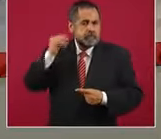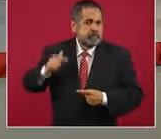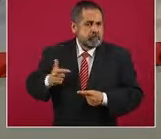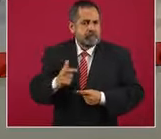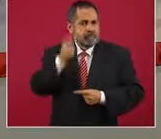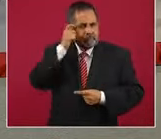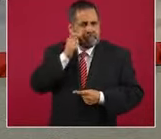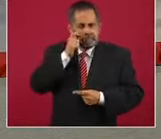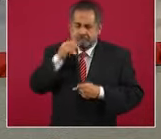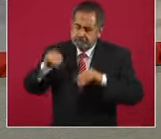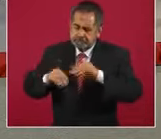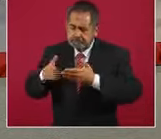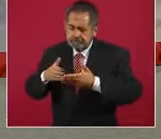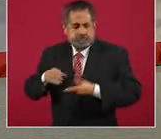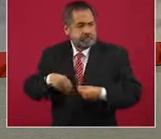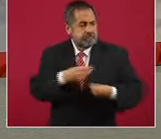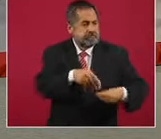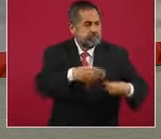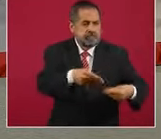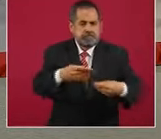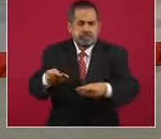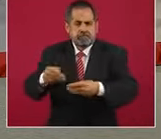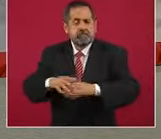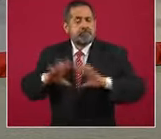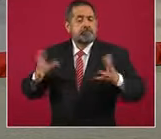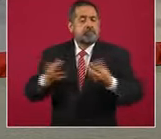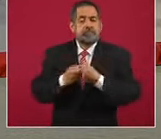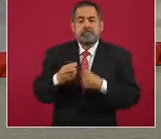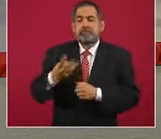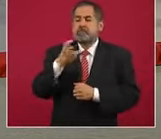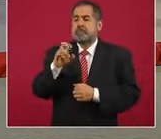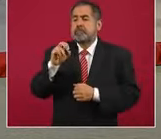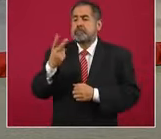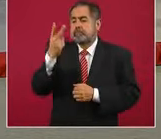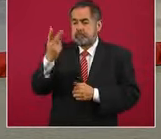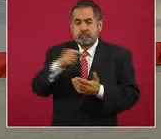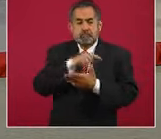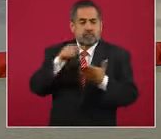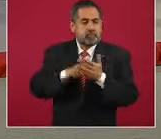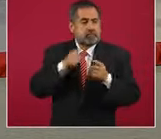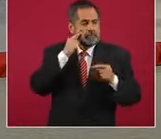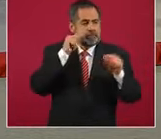Guerrero, y hay un establecimiento de 302